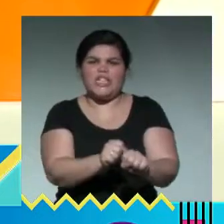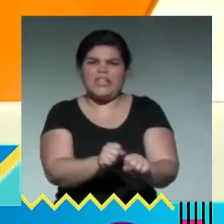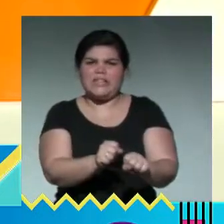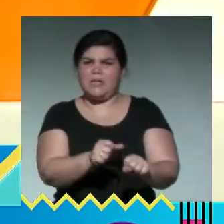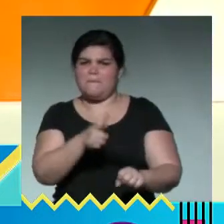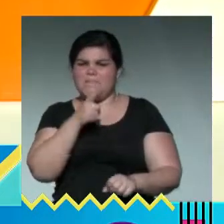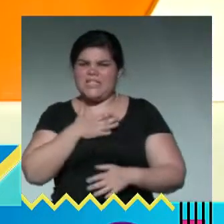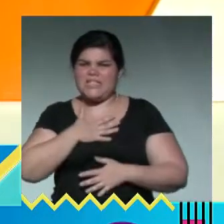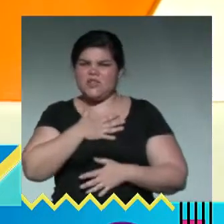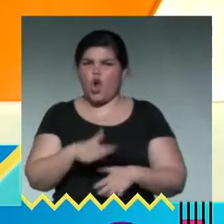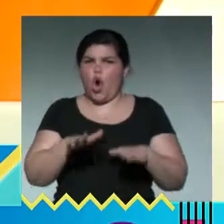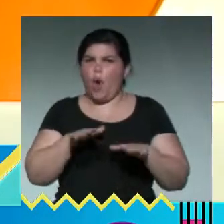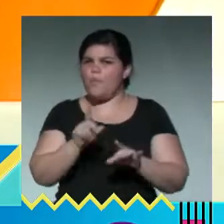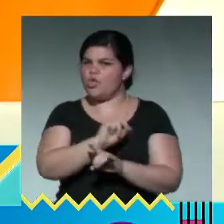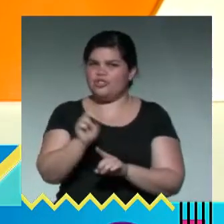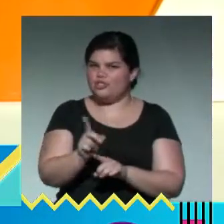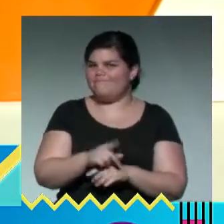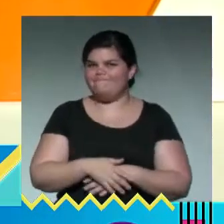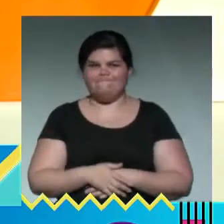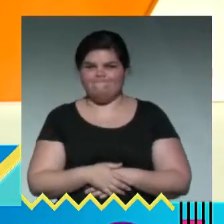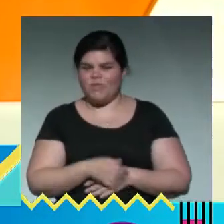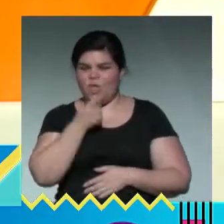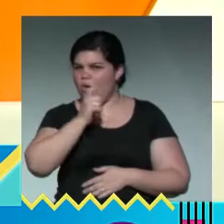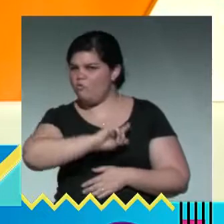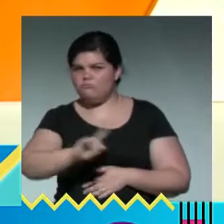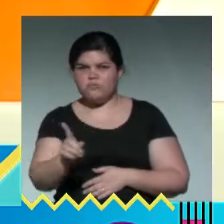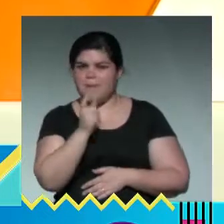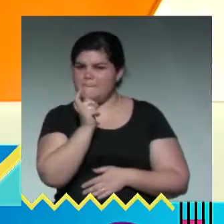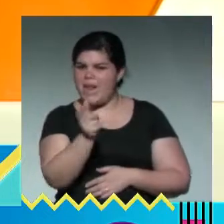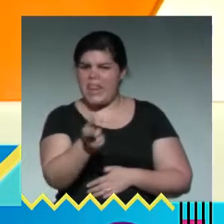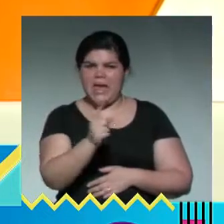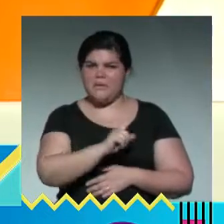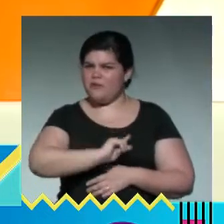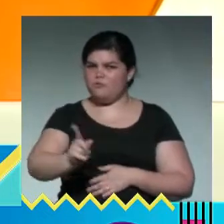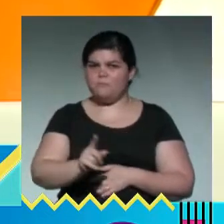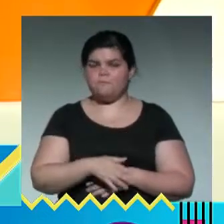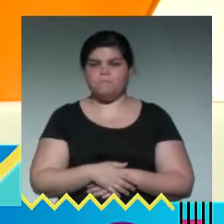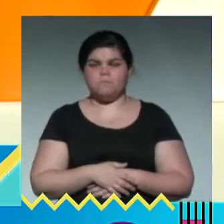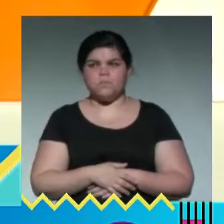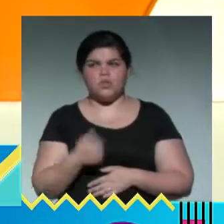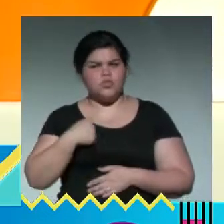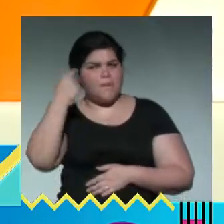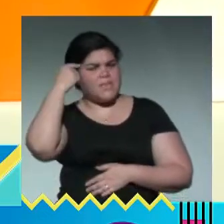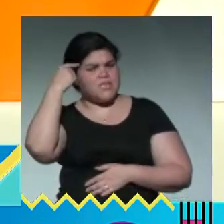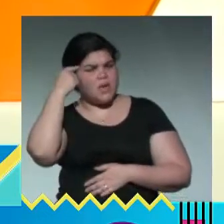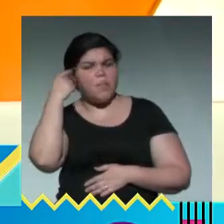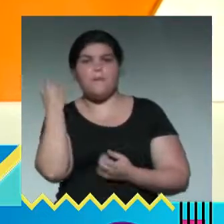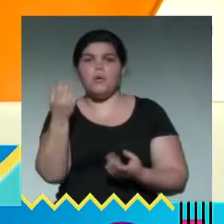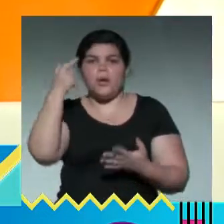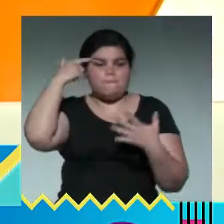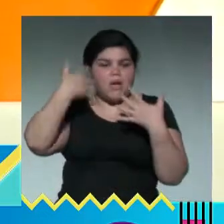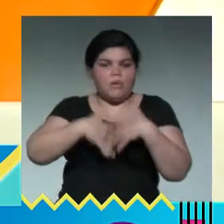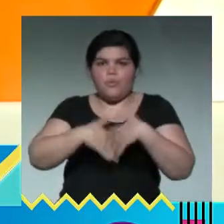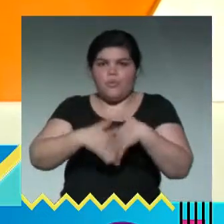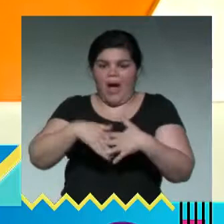incómodo, desagradable, nos parece que no es lo que corresponde, pero eso es porque nosotros lo estamos mirando hoy.